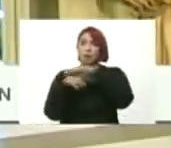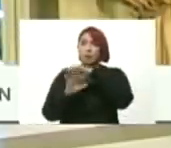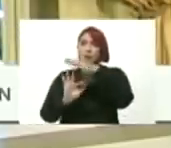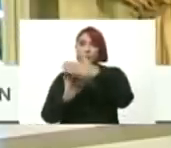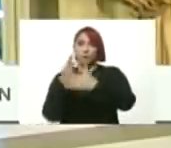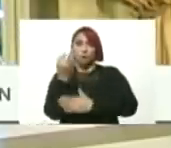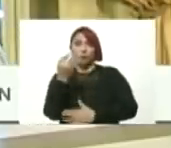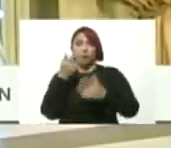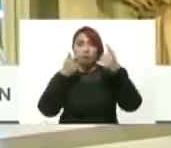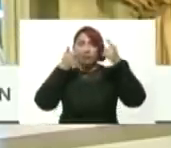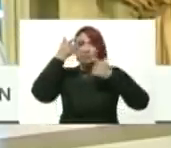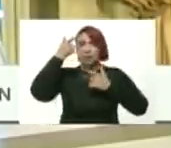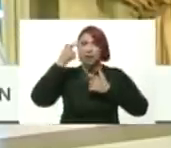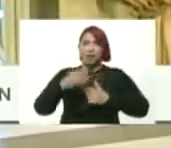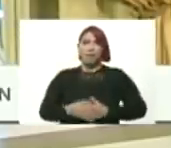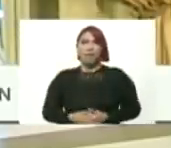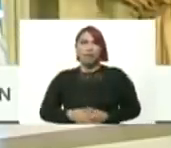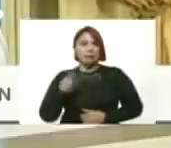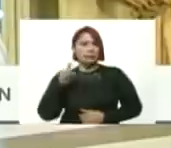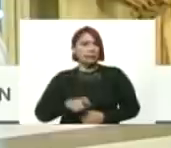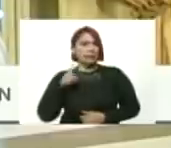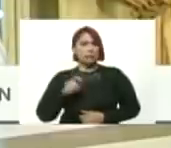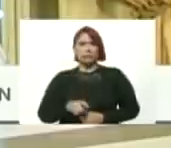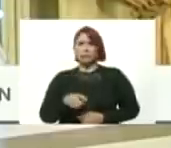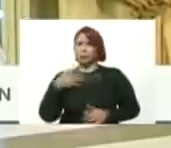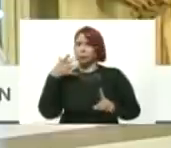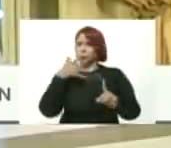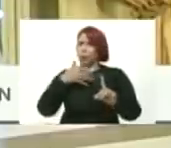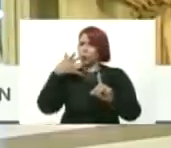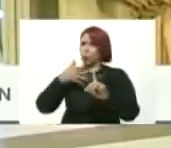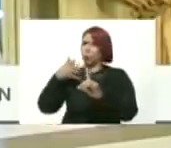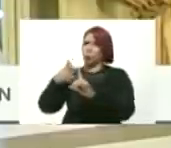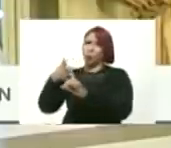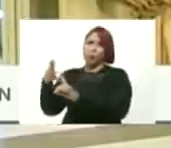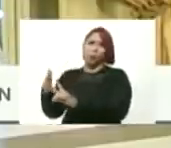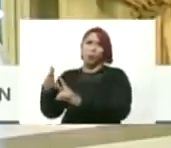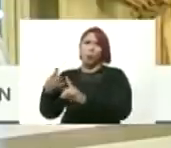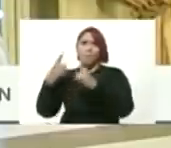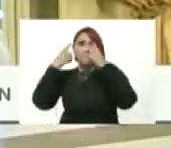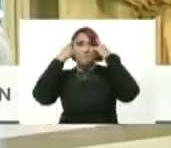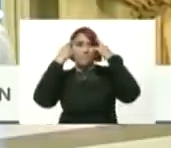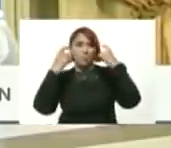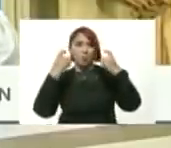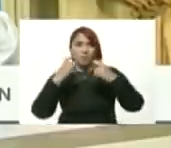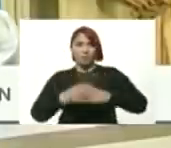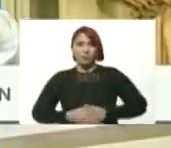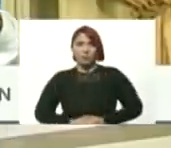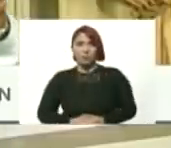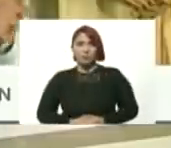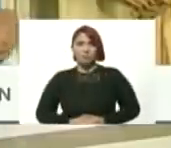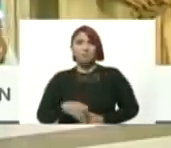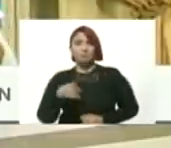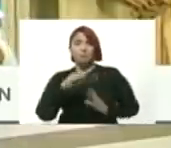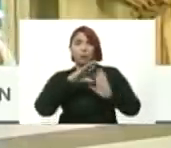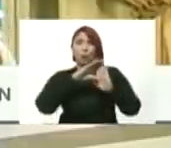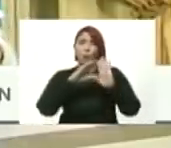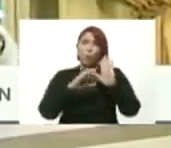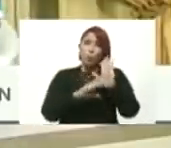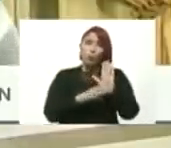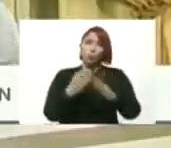hugo chávez amerita forma a formar los profesionales esto es en cursos de pregrado